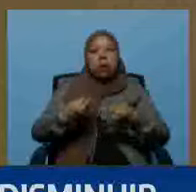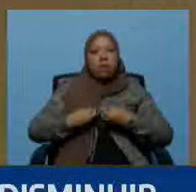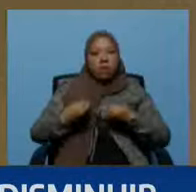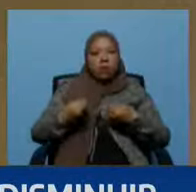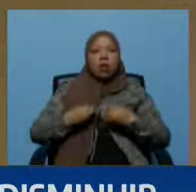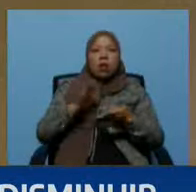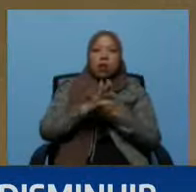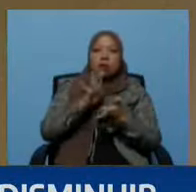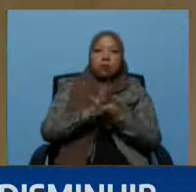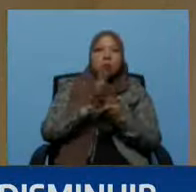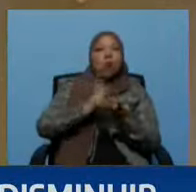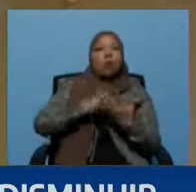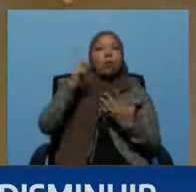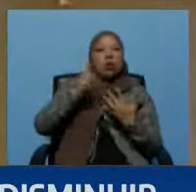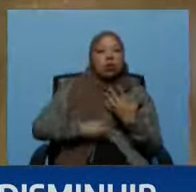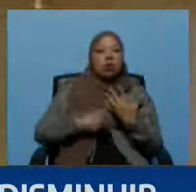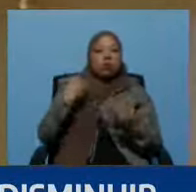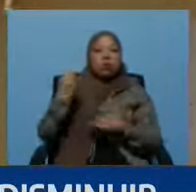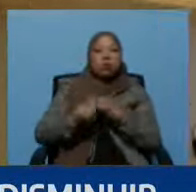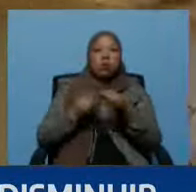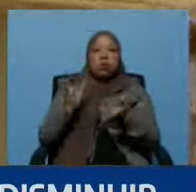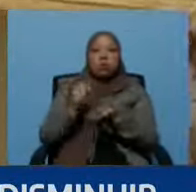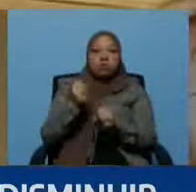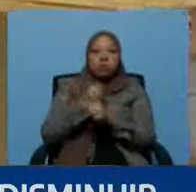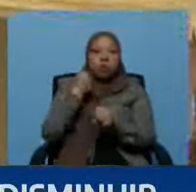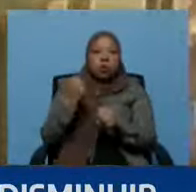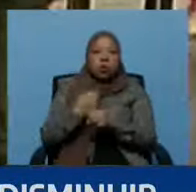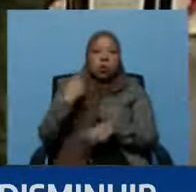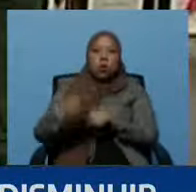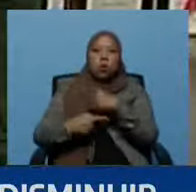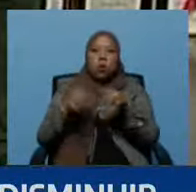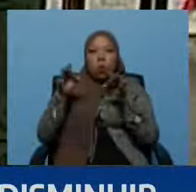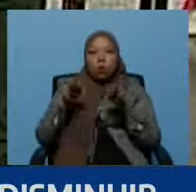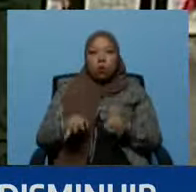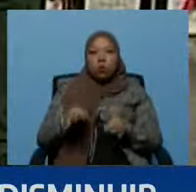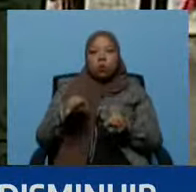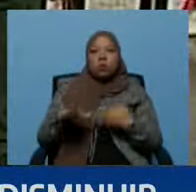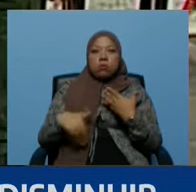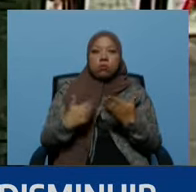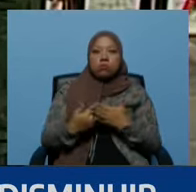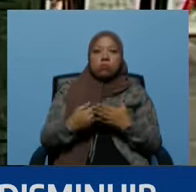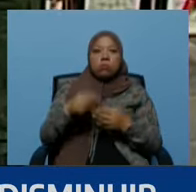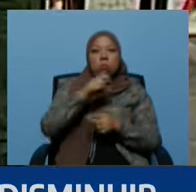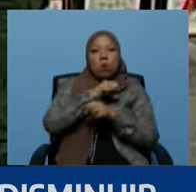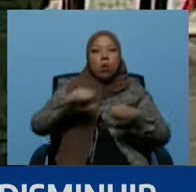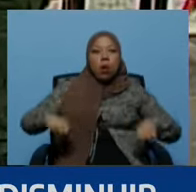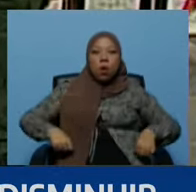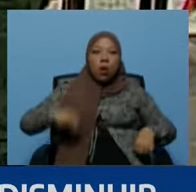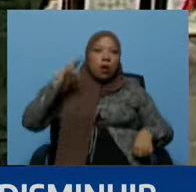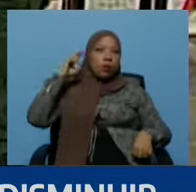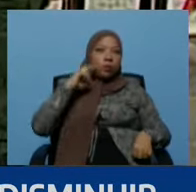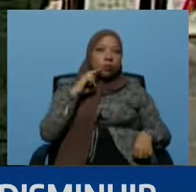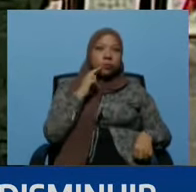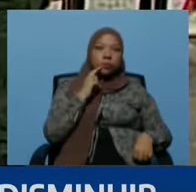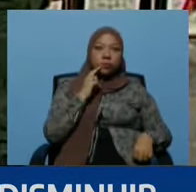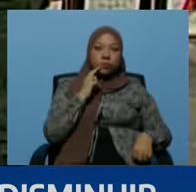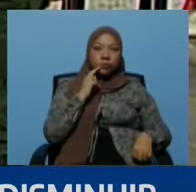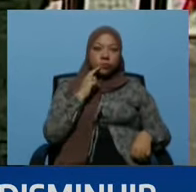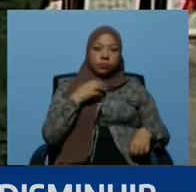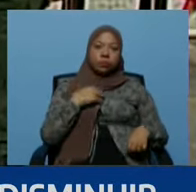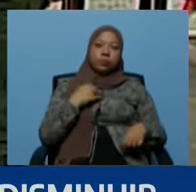Vida. Un proyecto presentado y trabajado por un oficial de la Guardia del Pueblo que